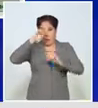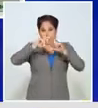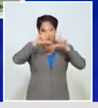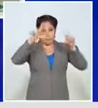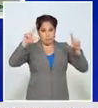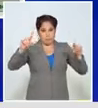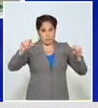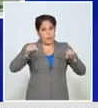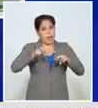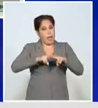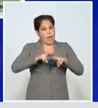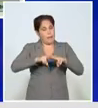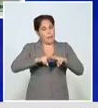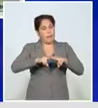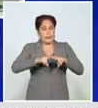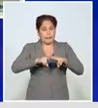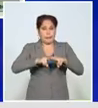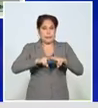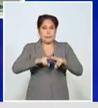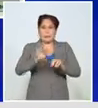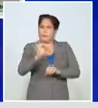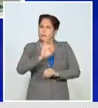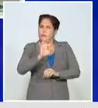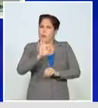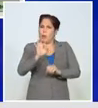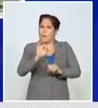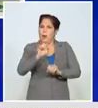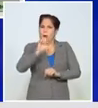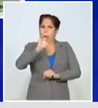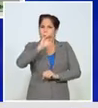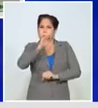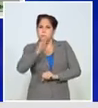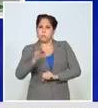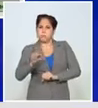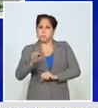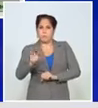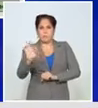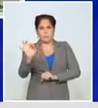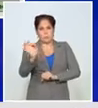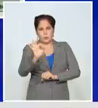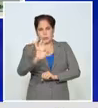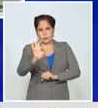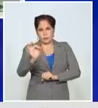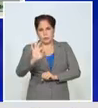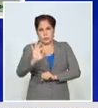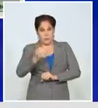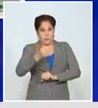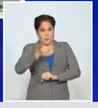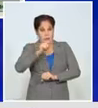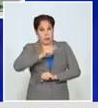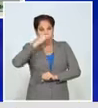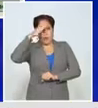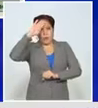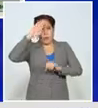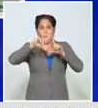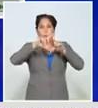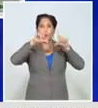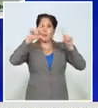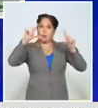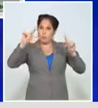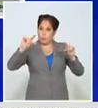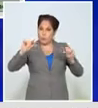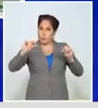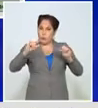de tener una reducción sostenida. Incluso ayer Cuba, con una tasa